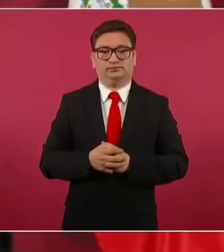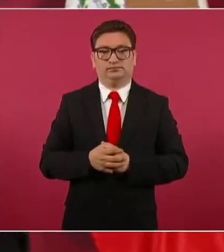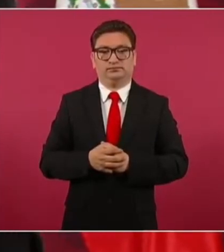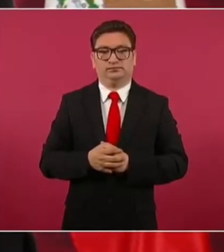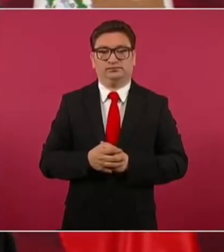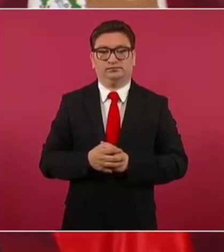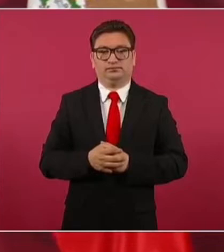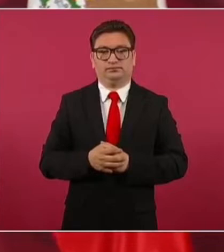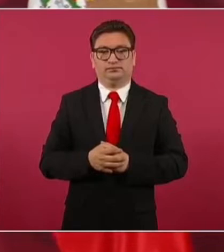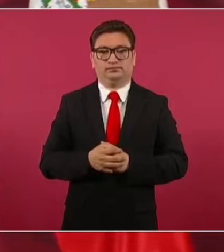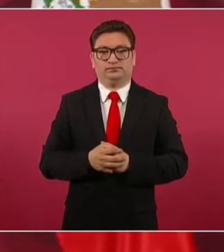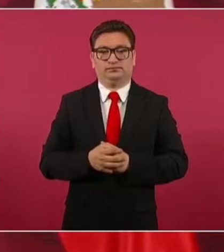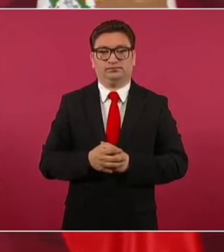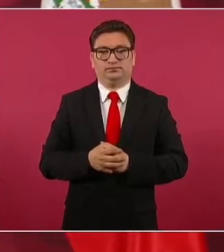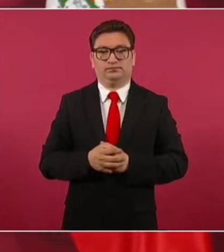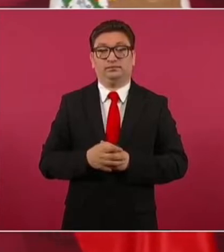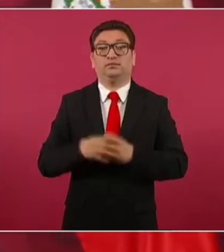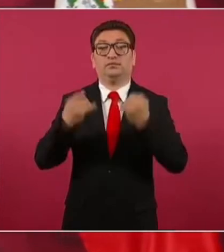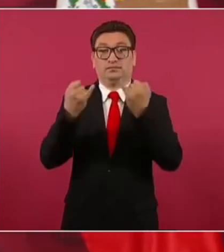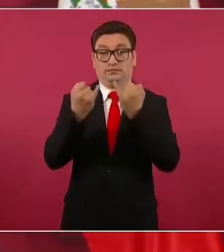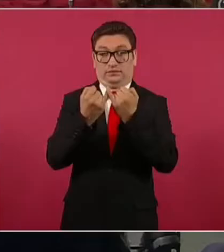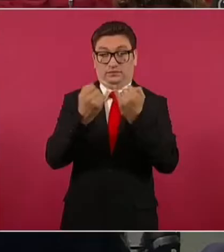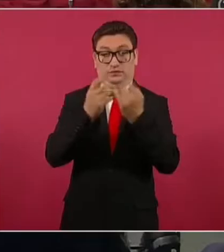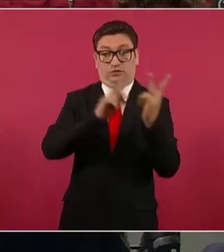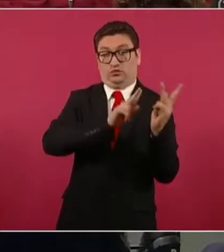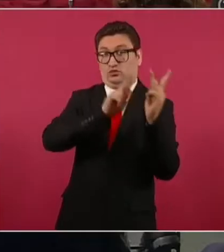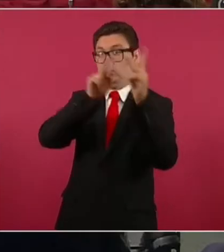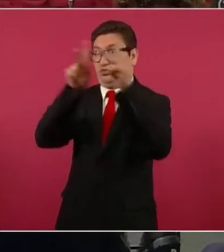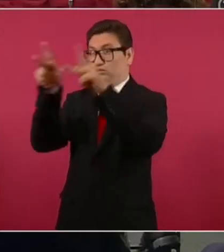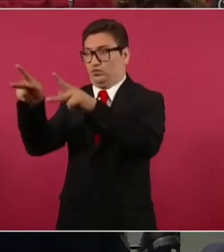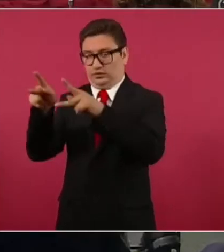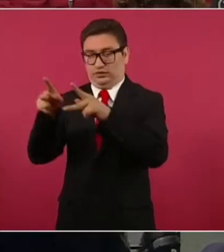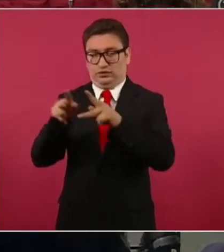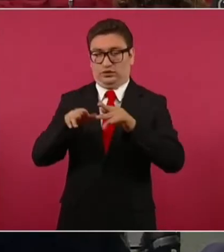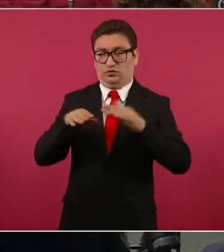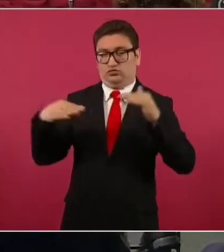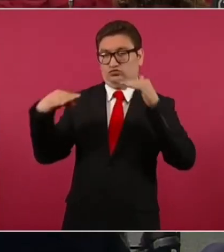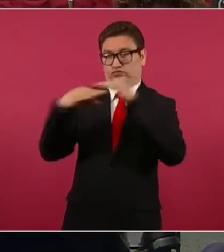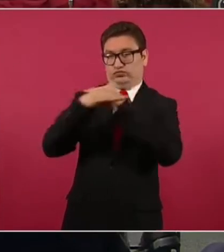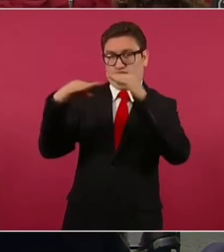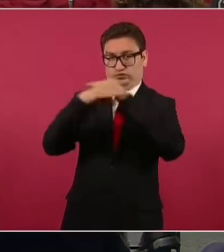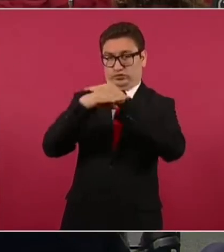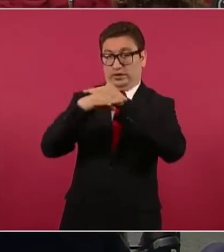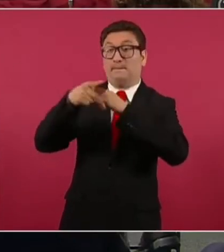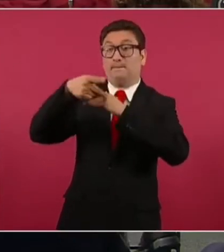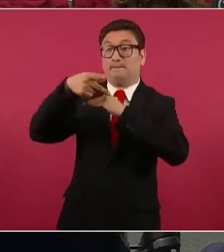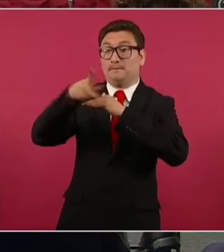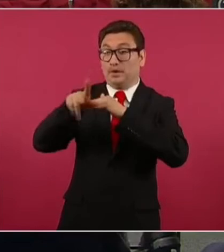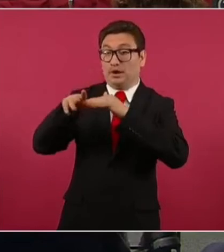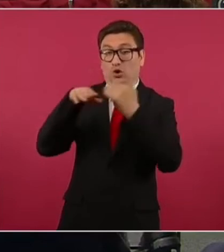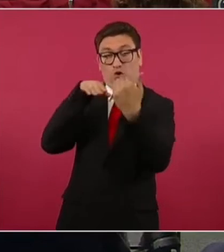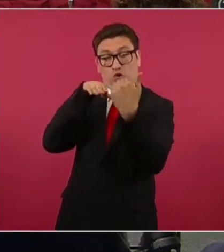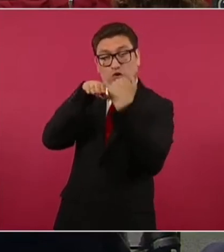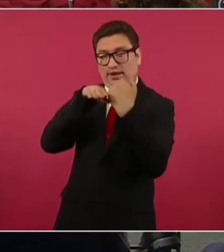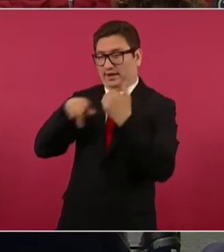un carril para bicicletas. para que toda la gente de Cancún, de